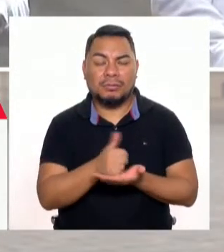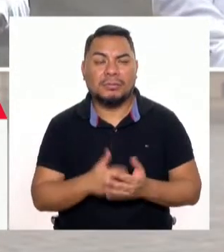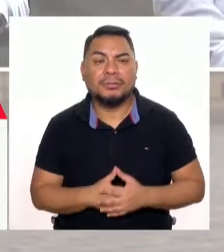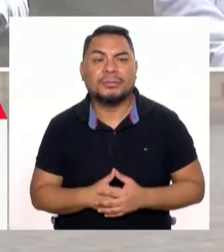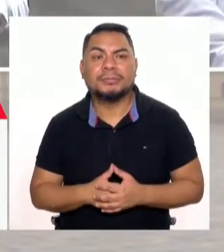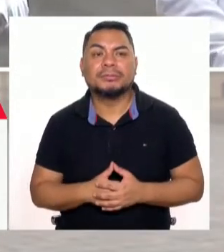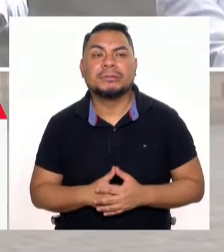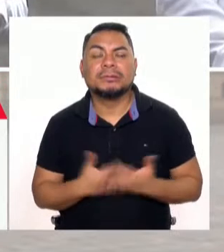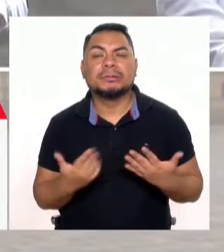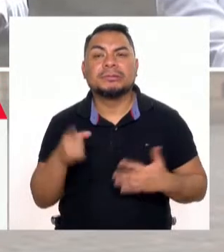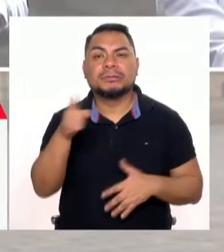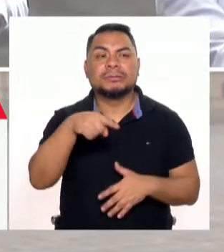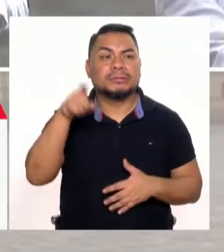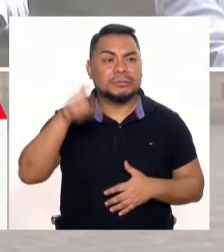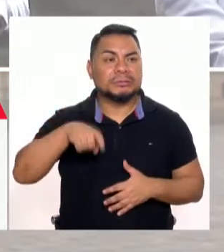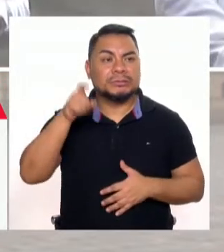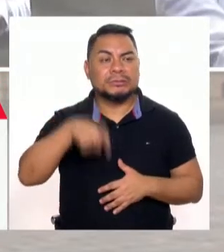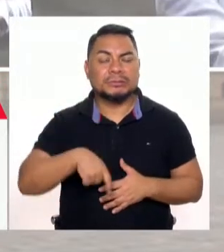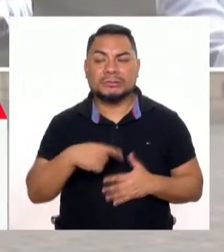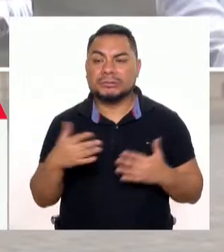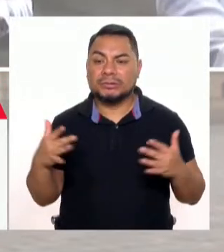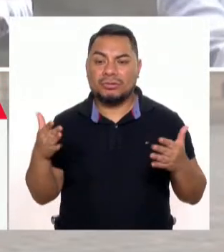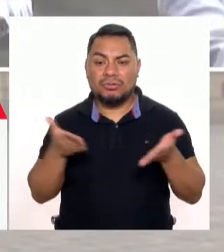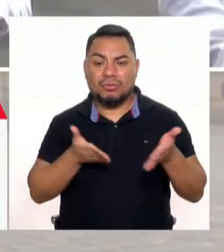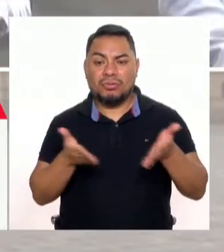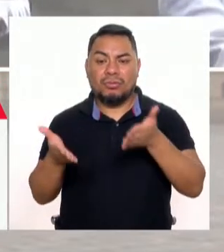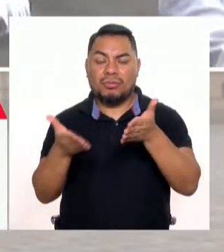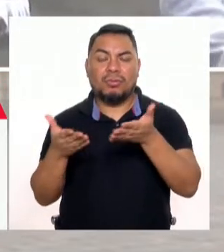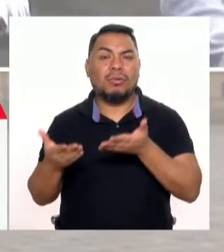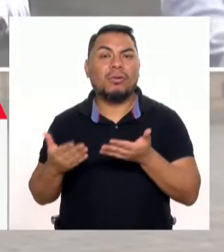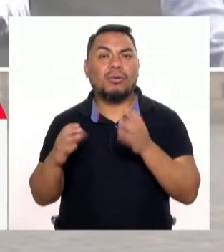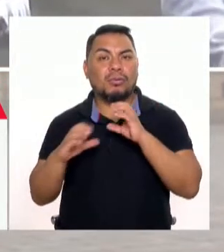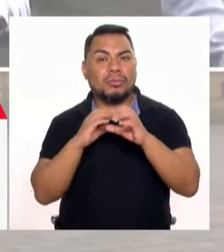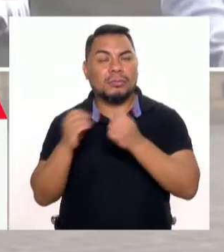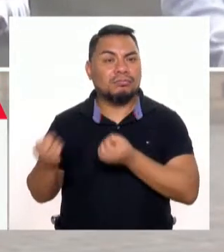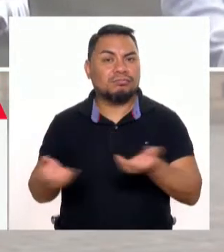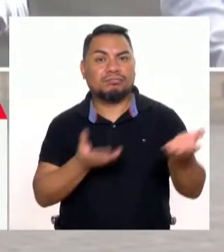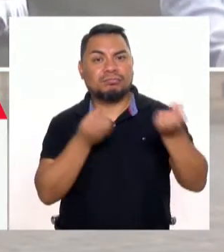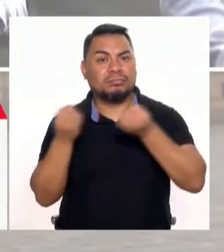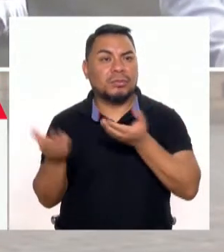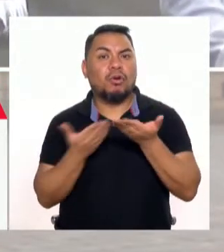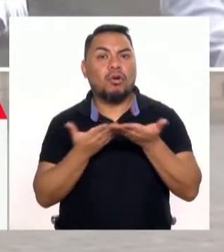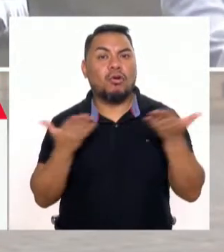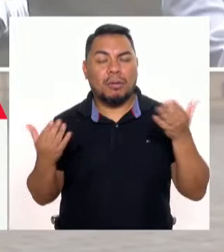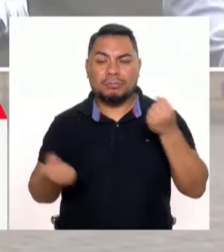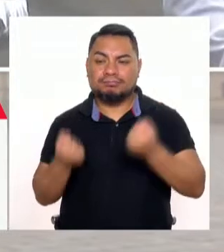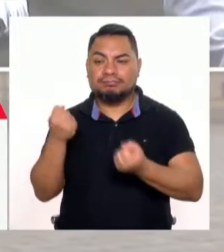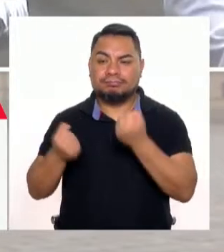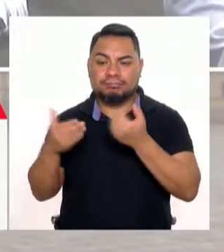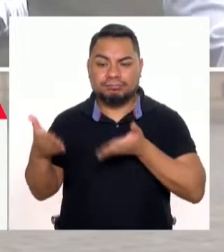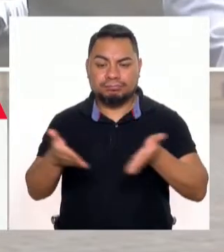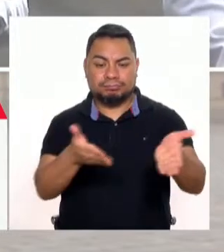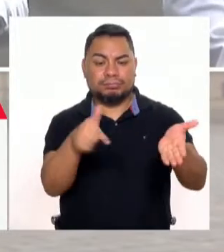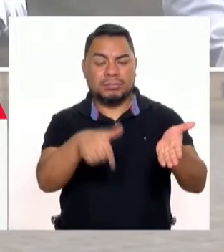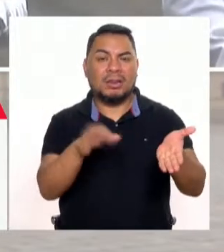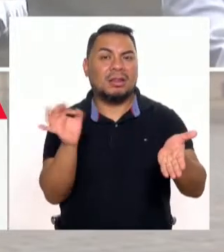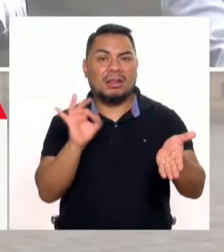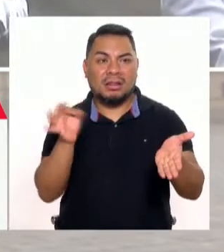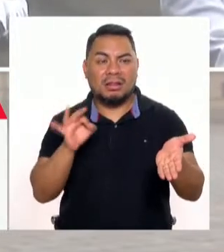y necesitan vías de comunicación para trasladar sus productos a sus centros de abasto